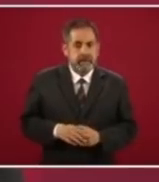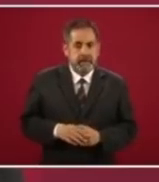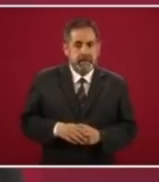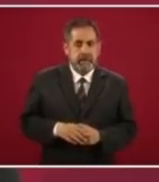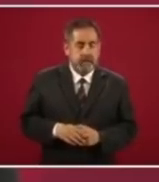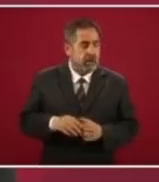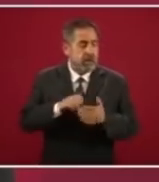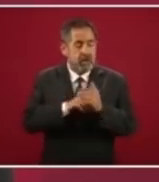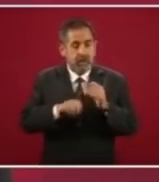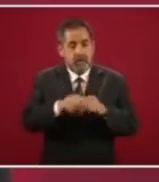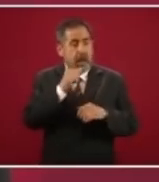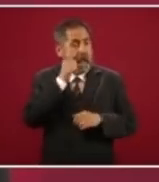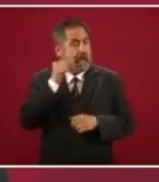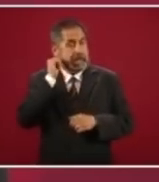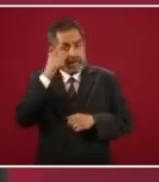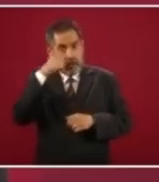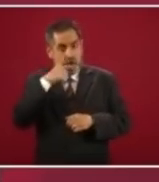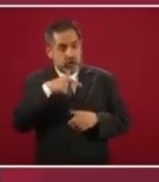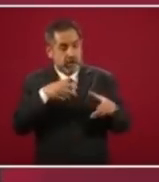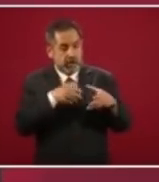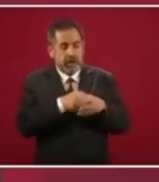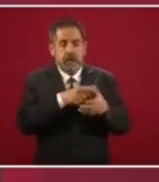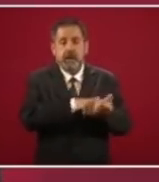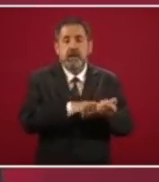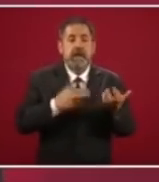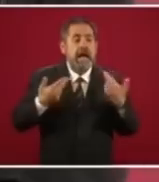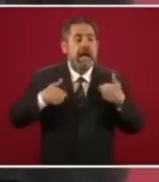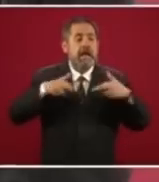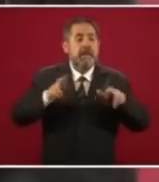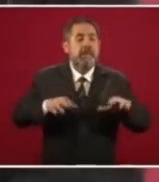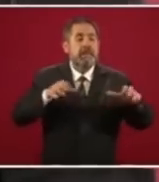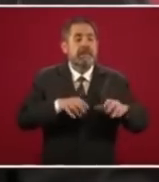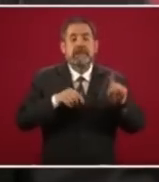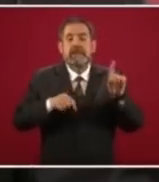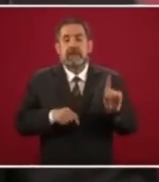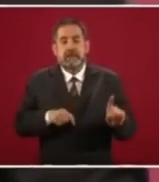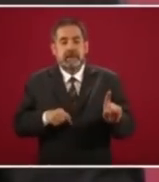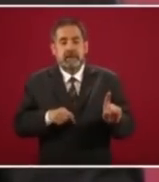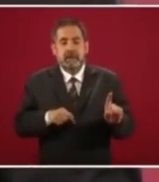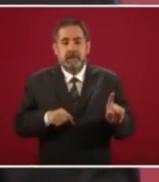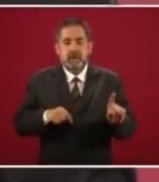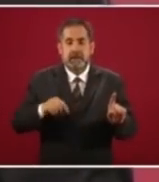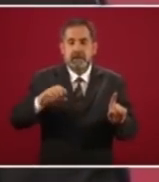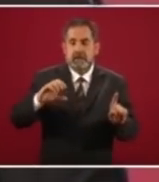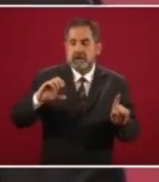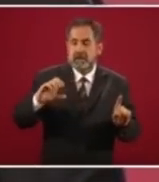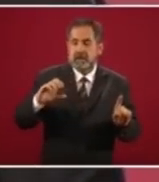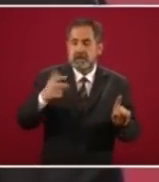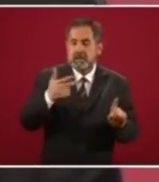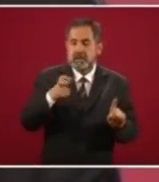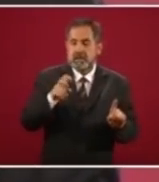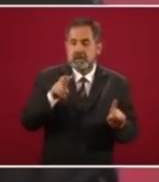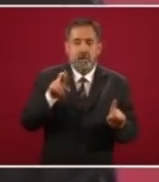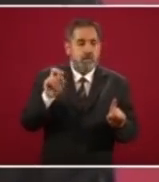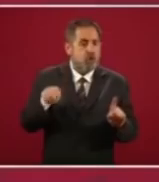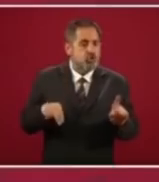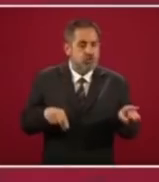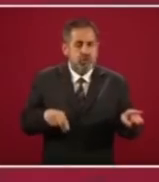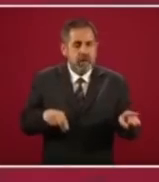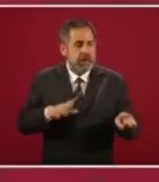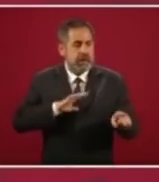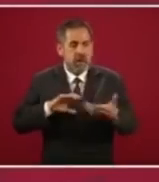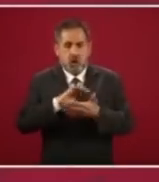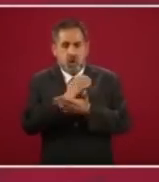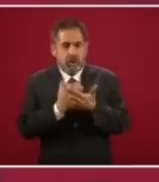estuvo, por ejemplo, anoche el representante de Chevron, que tienen